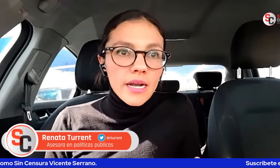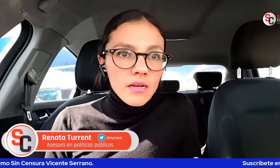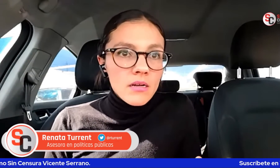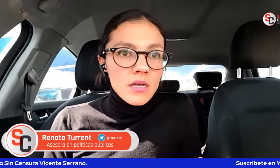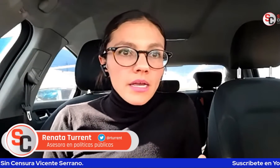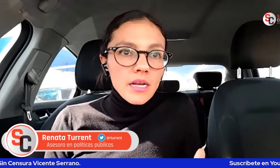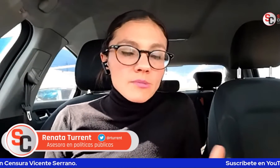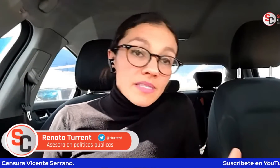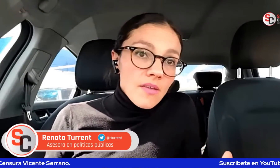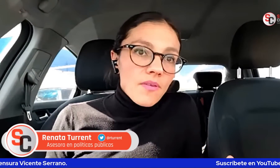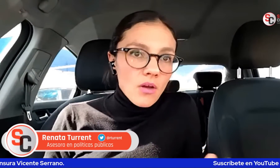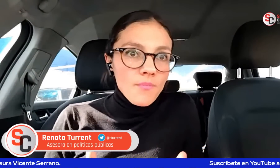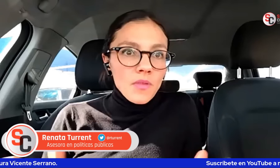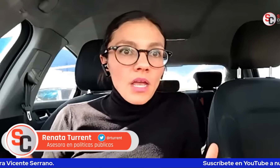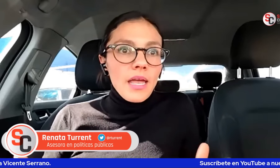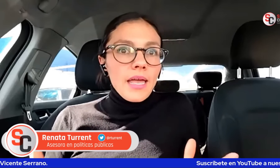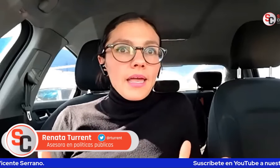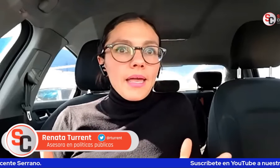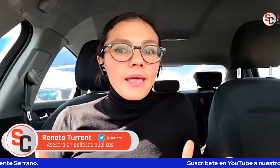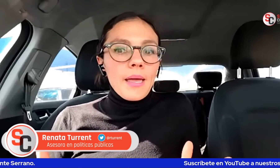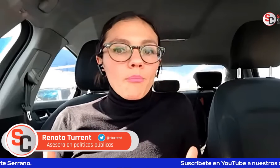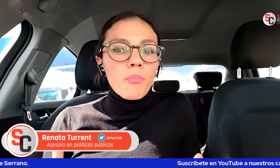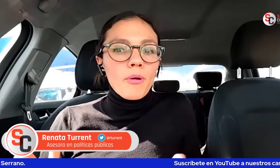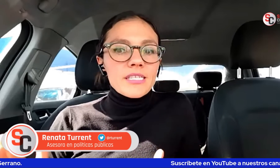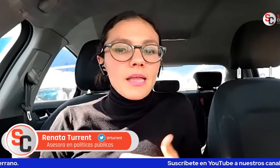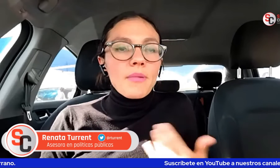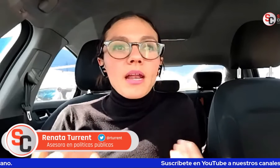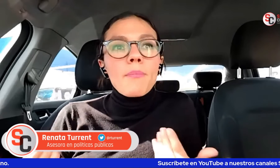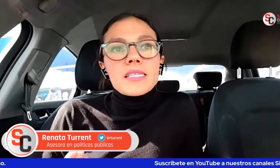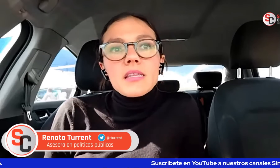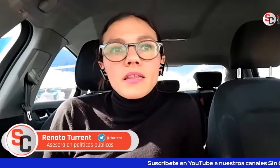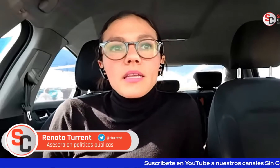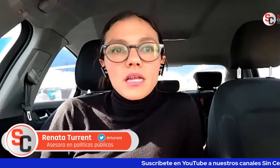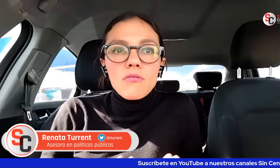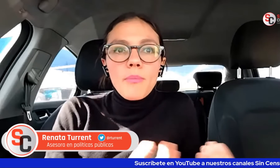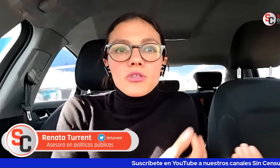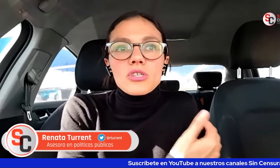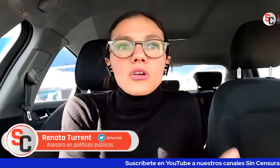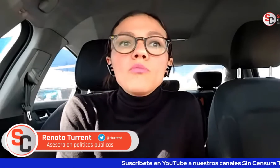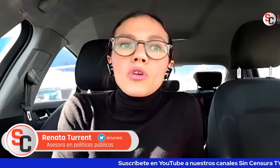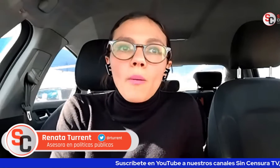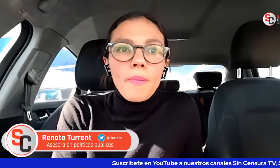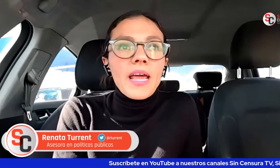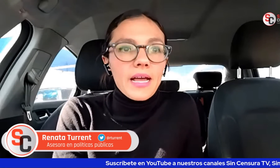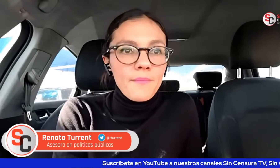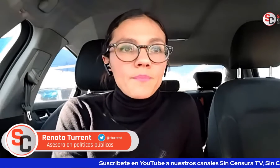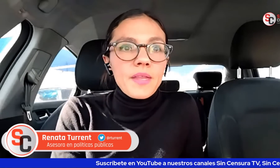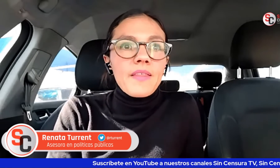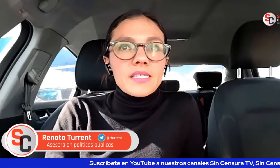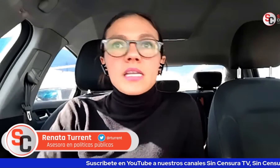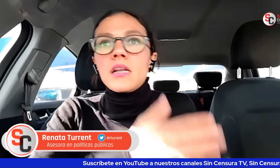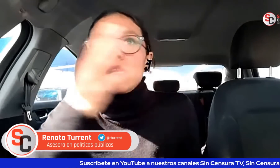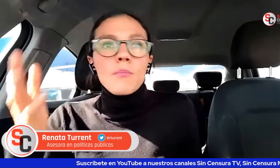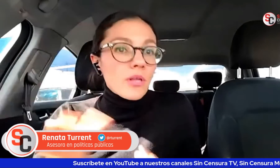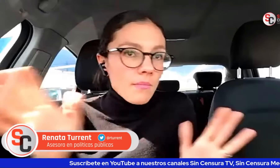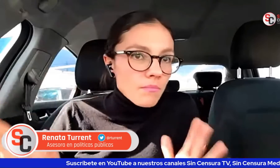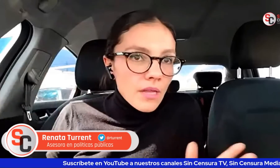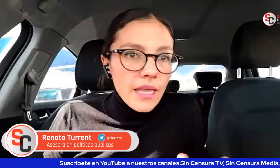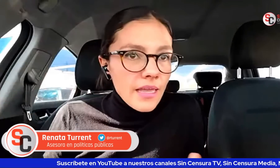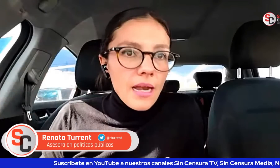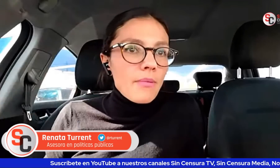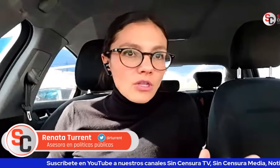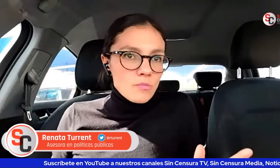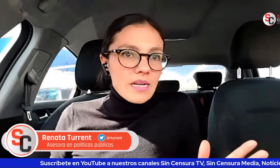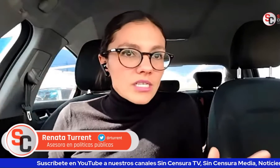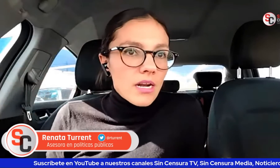Ricardo Monreal, en específico, pues también el presidente está en una posición muy compleja de decir, porque